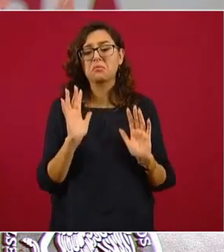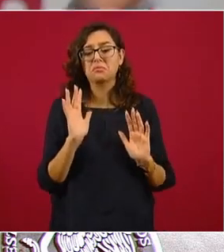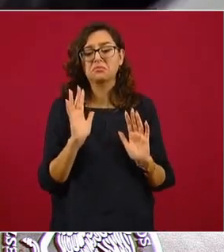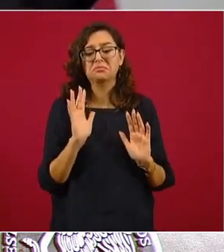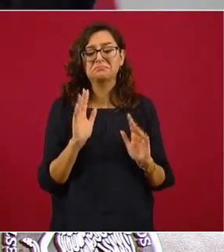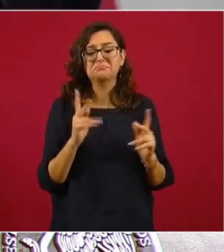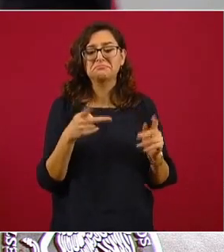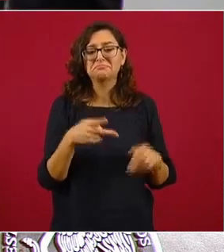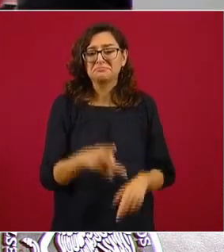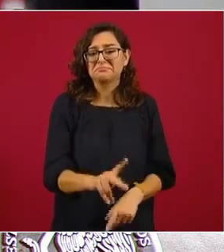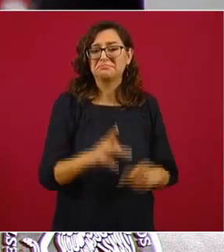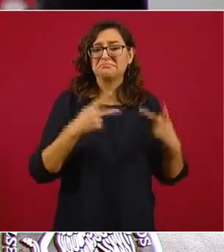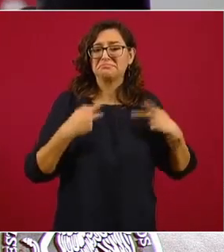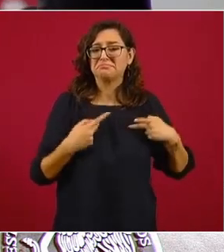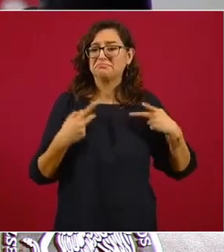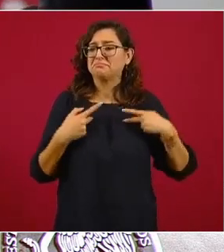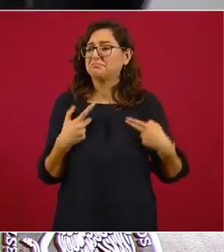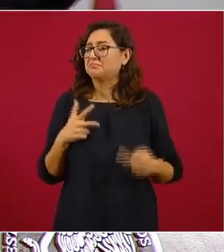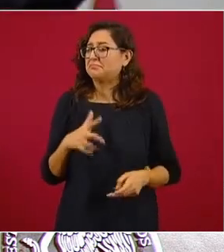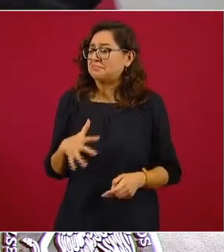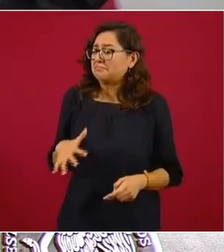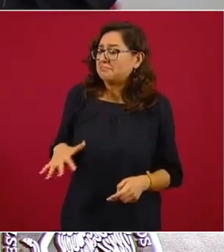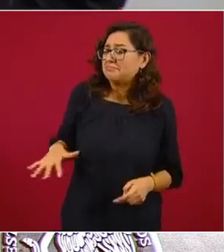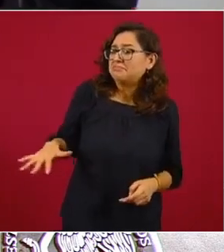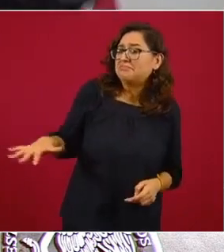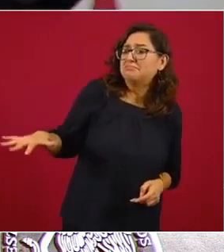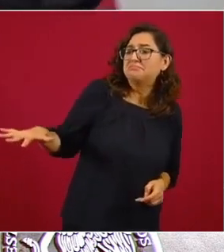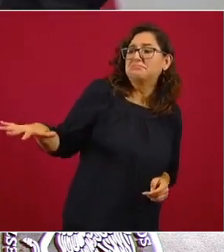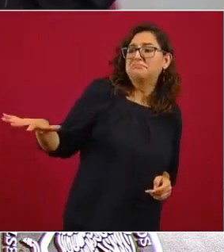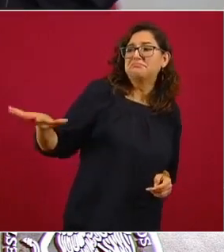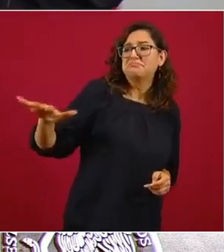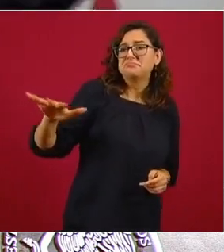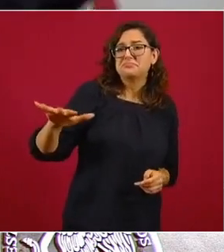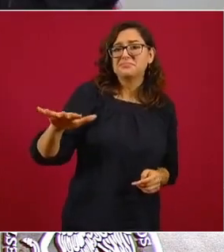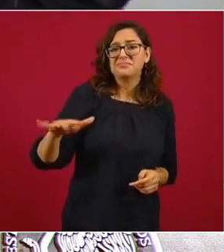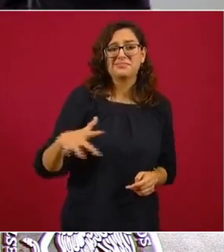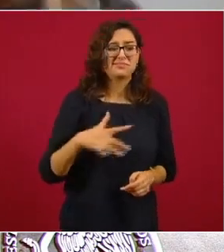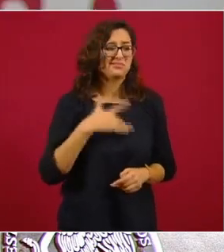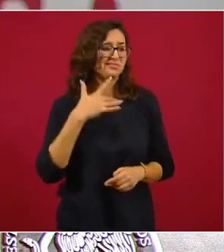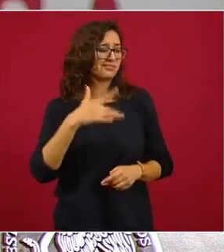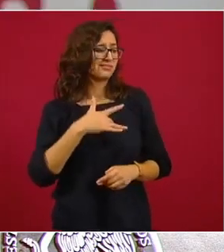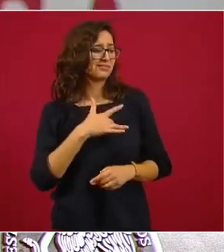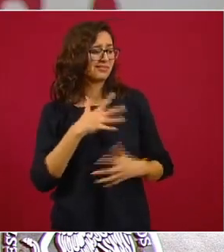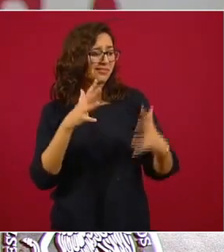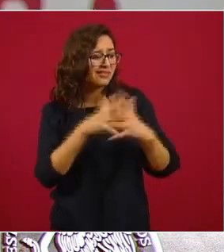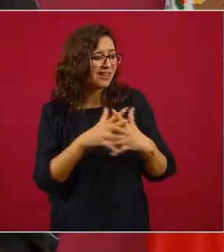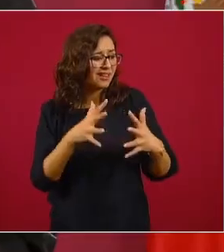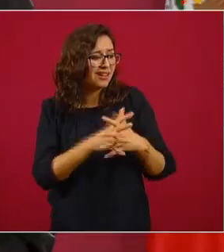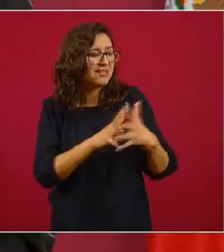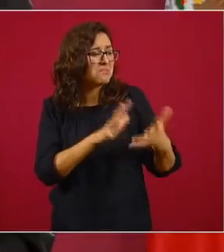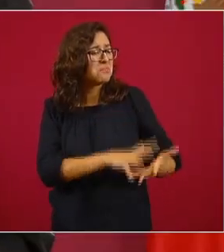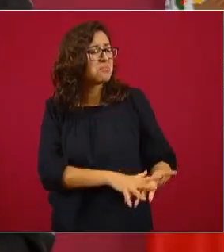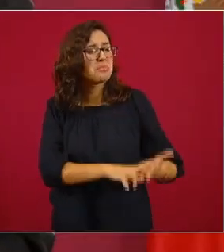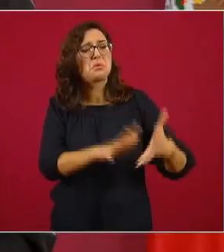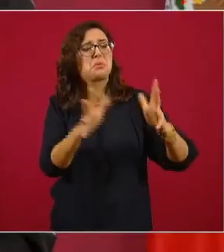pero la gente en México no quiere eso,